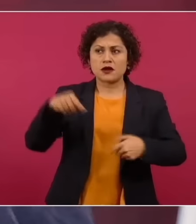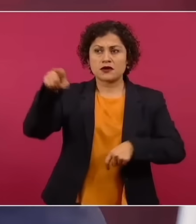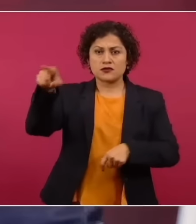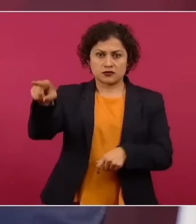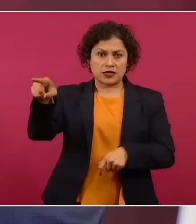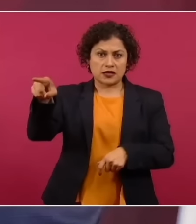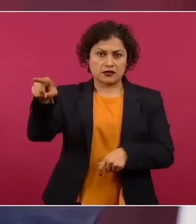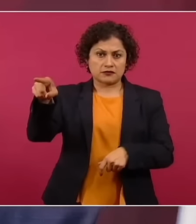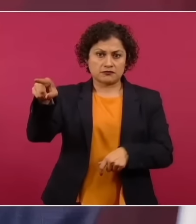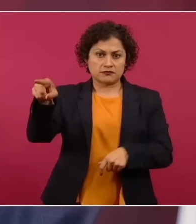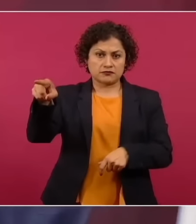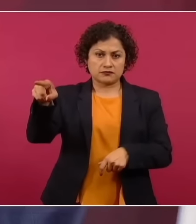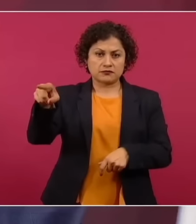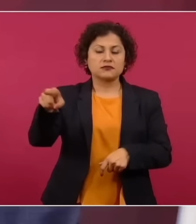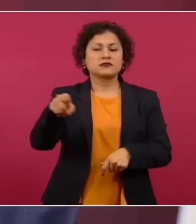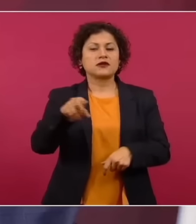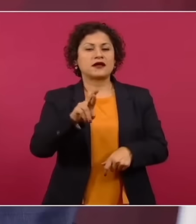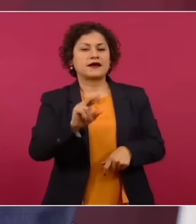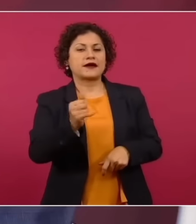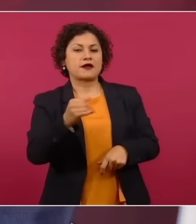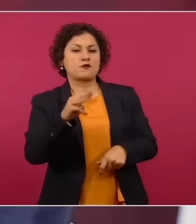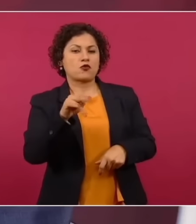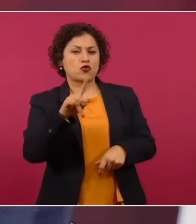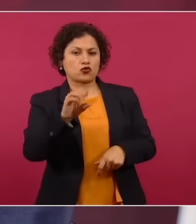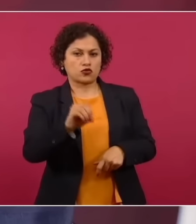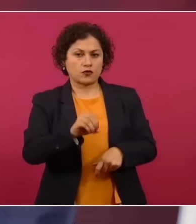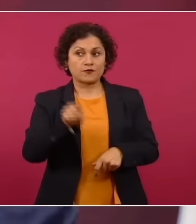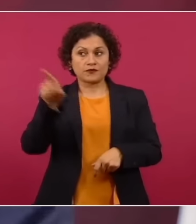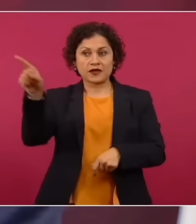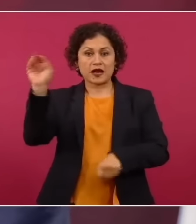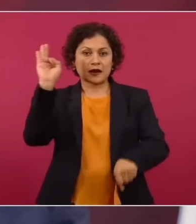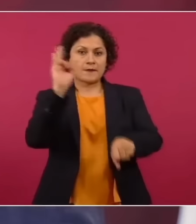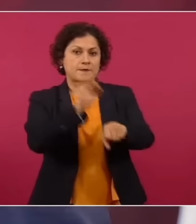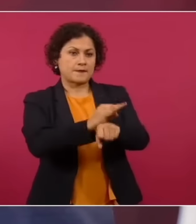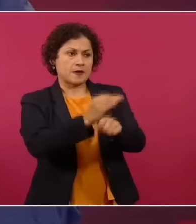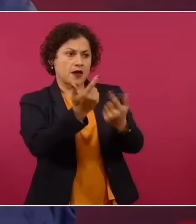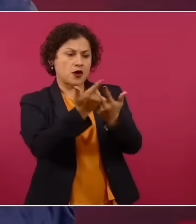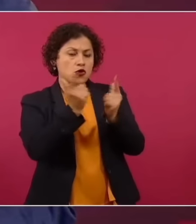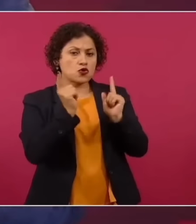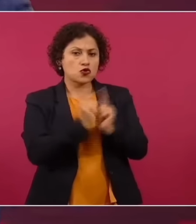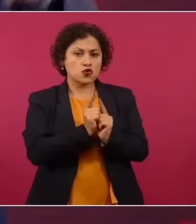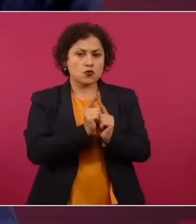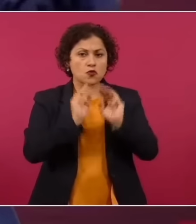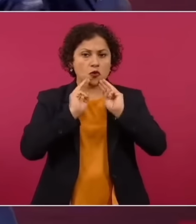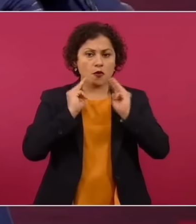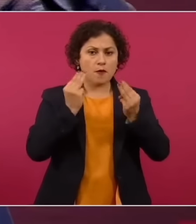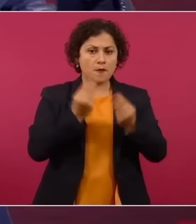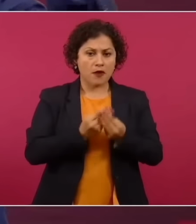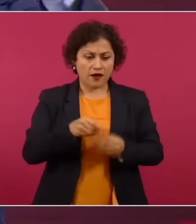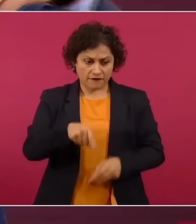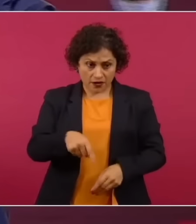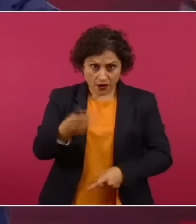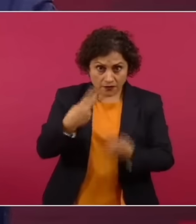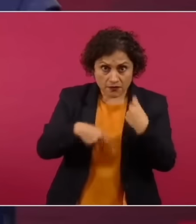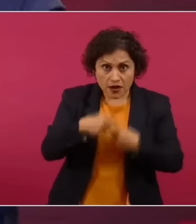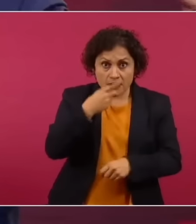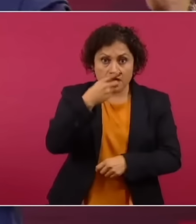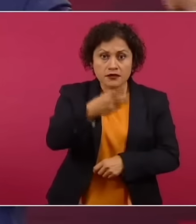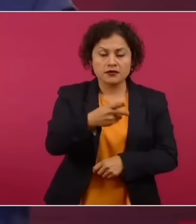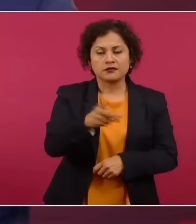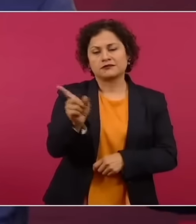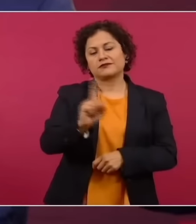protege Raimundo a los narcotraficantes. No, no, eso sale, porque todo